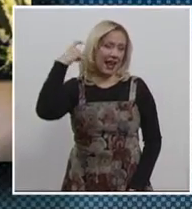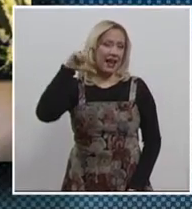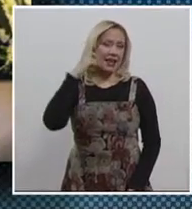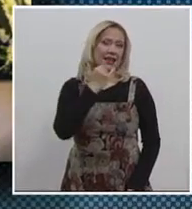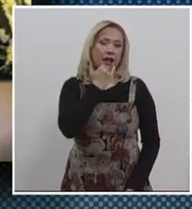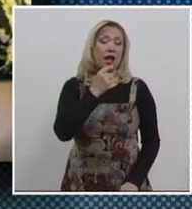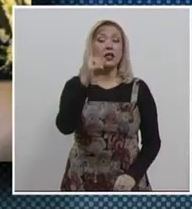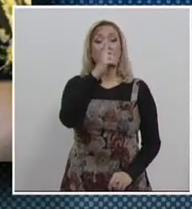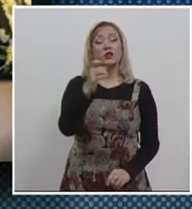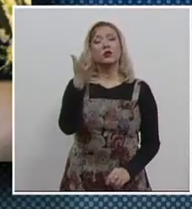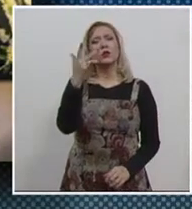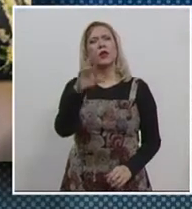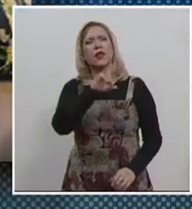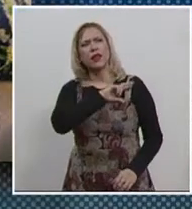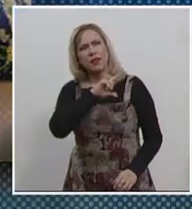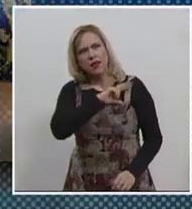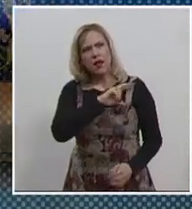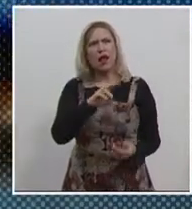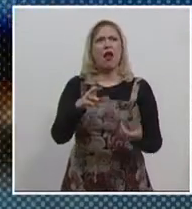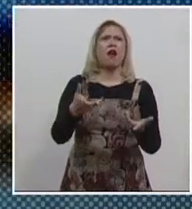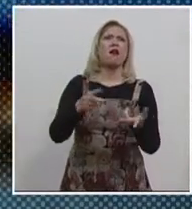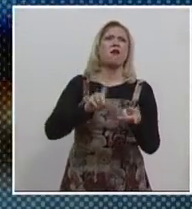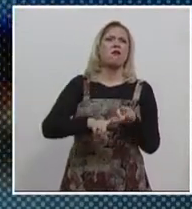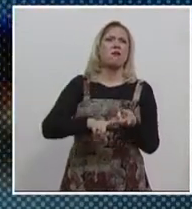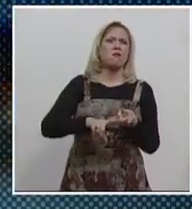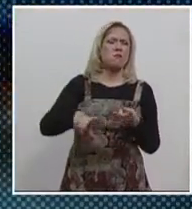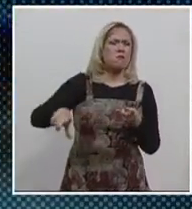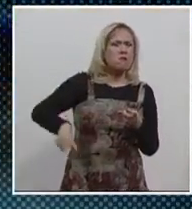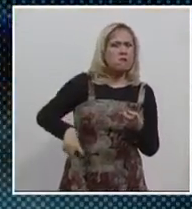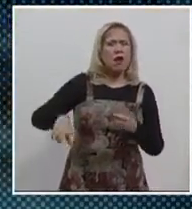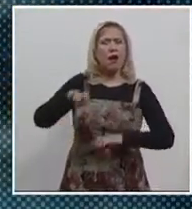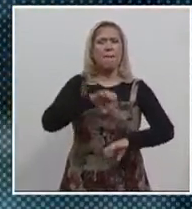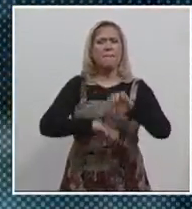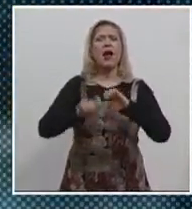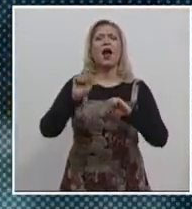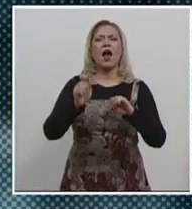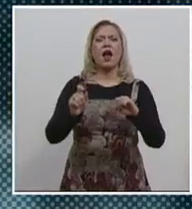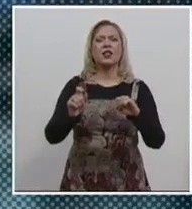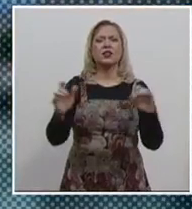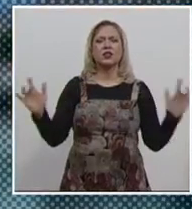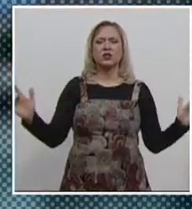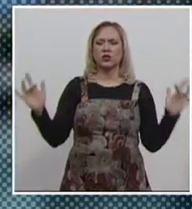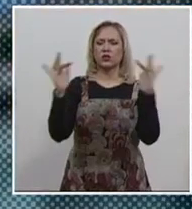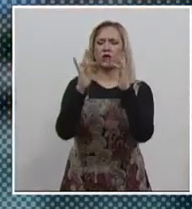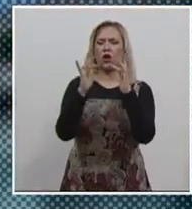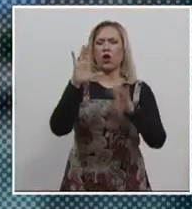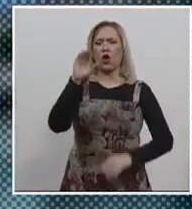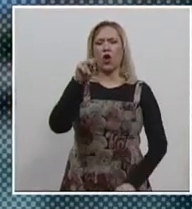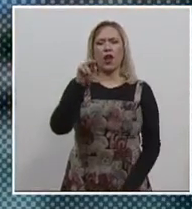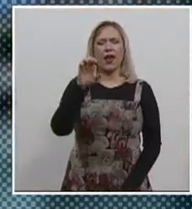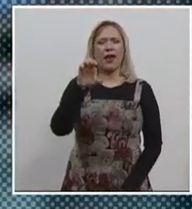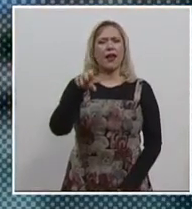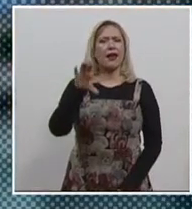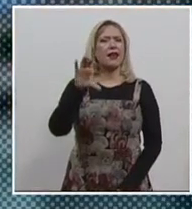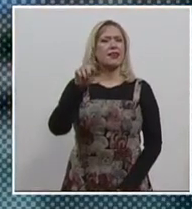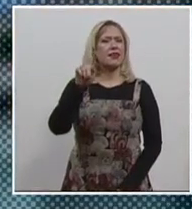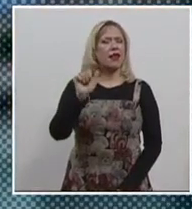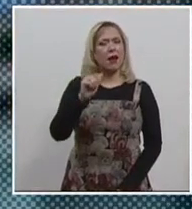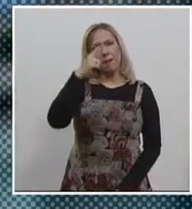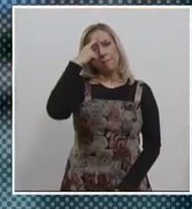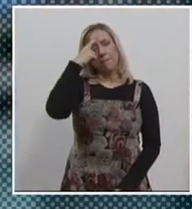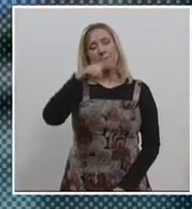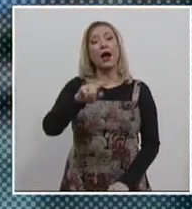instituciones públicas, privadas y empresas en el convenio Conecta para colaborar con la activación de la cédula de identidad de